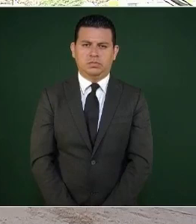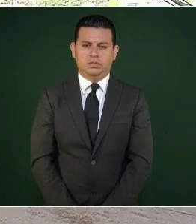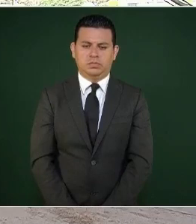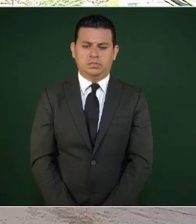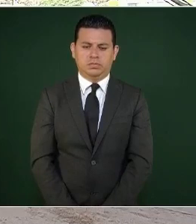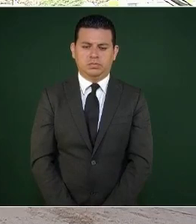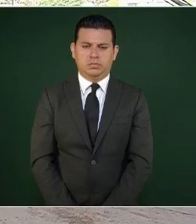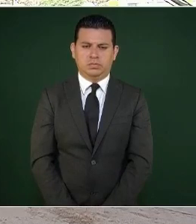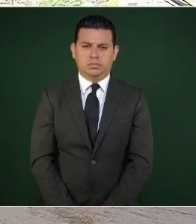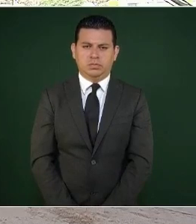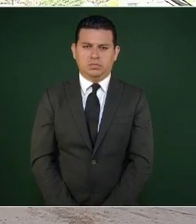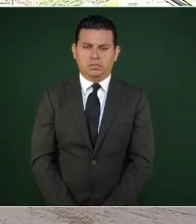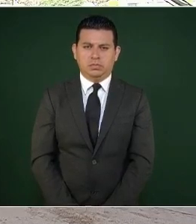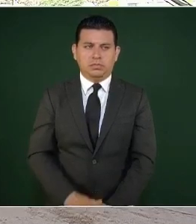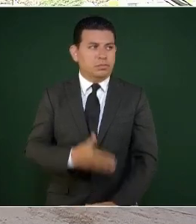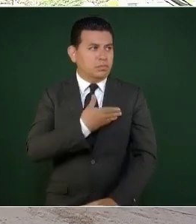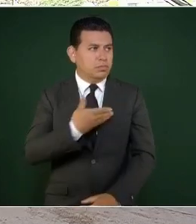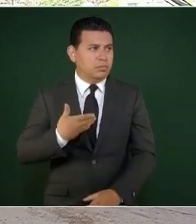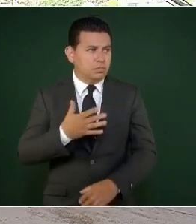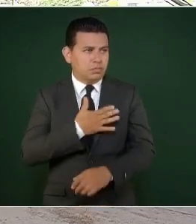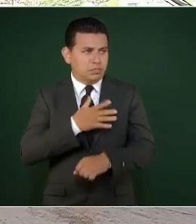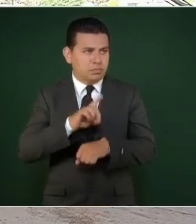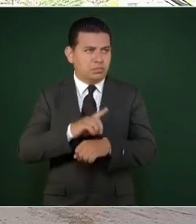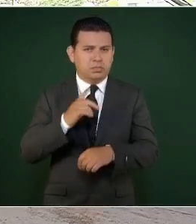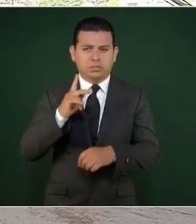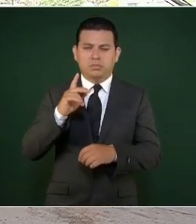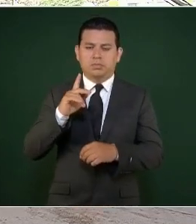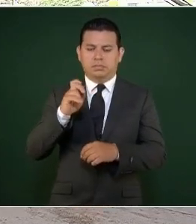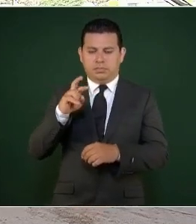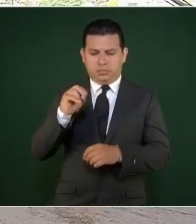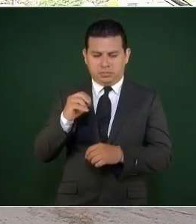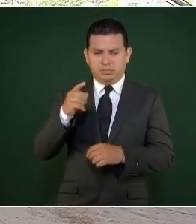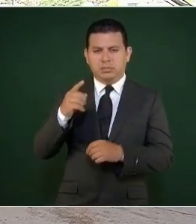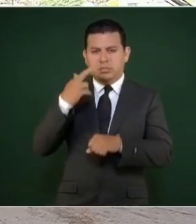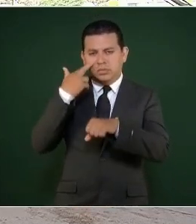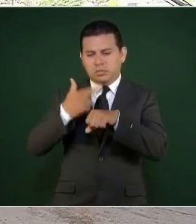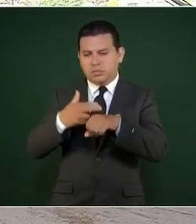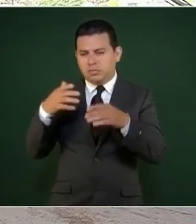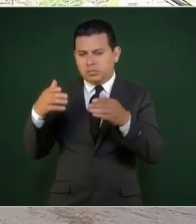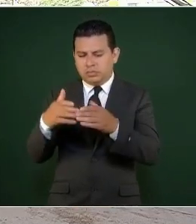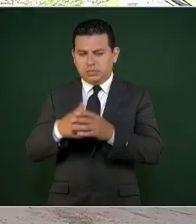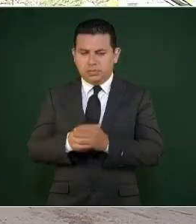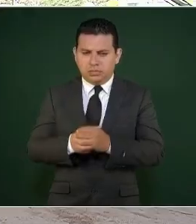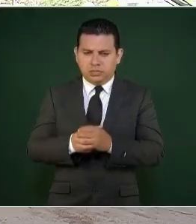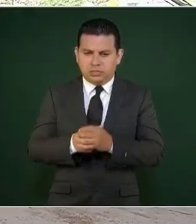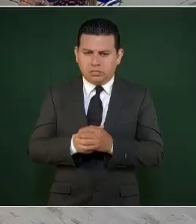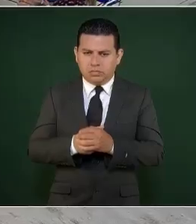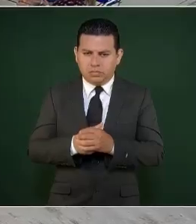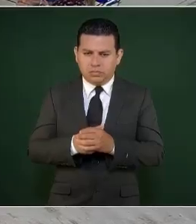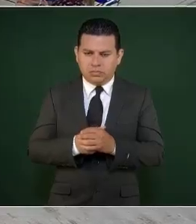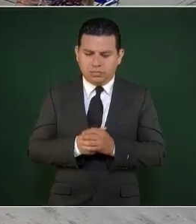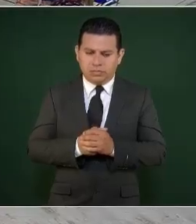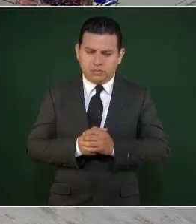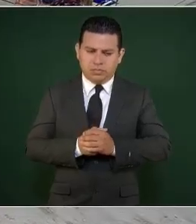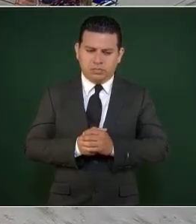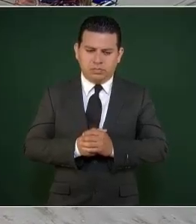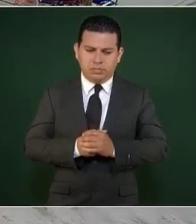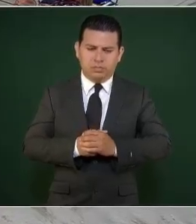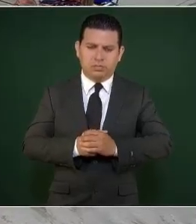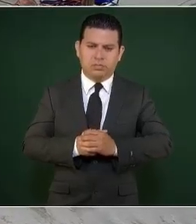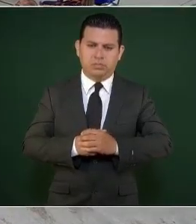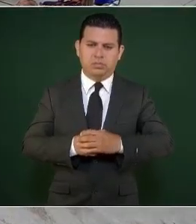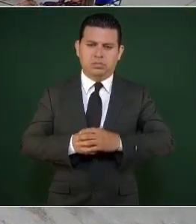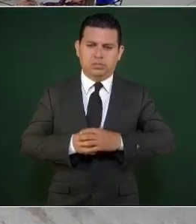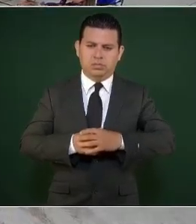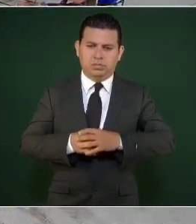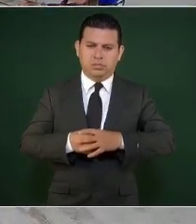Presidente. Presidente, buenos días. Pedro Villica, en el periódico El Universal. Presidente, preguntarle, hoy publicamos que el delito de